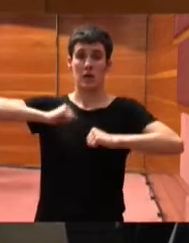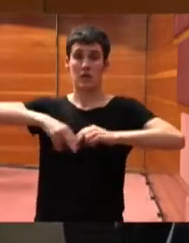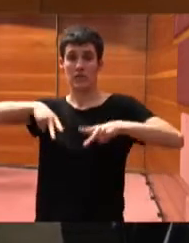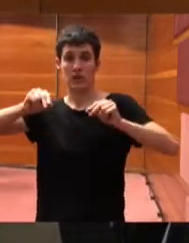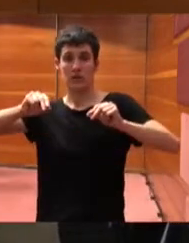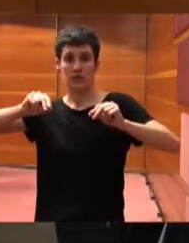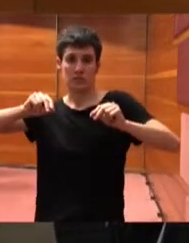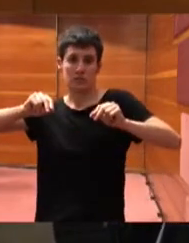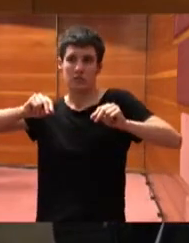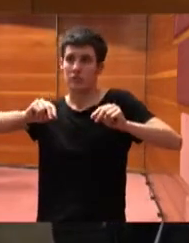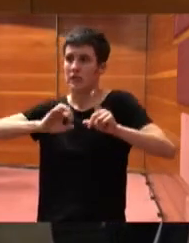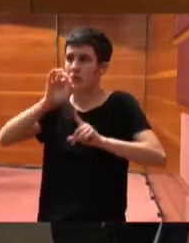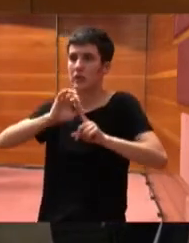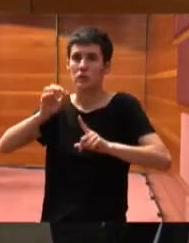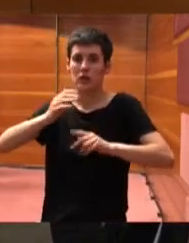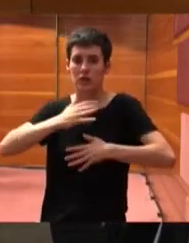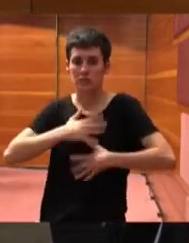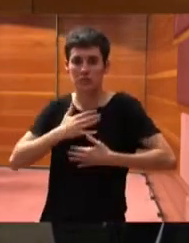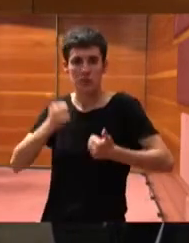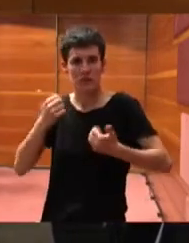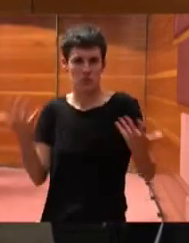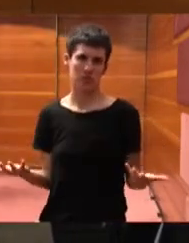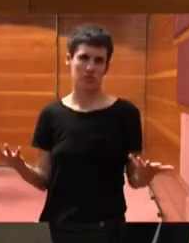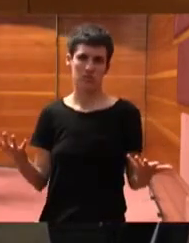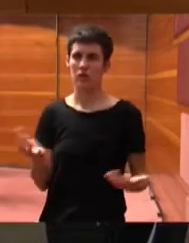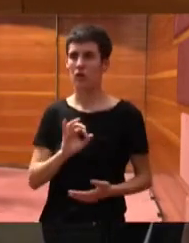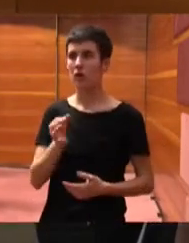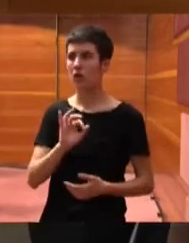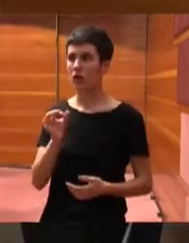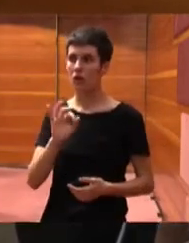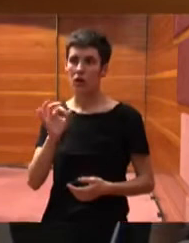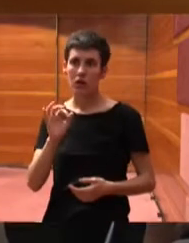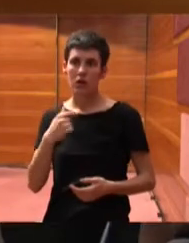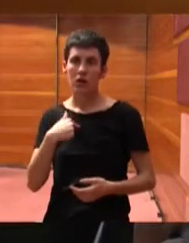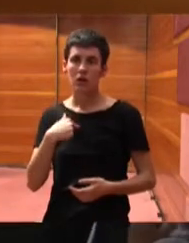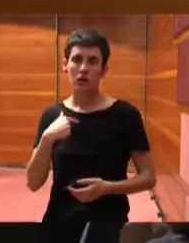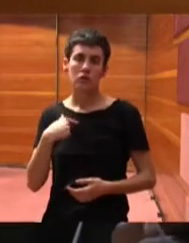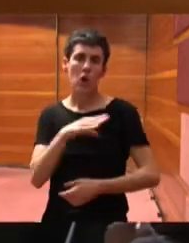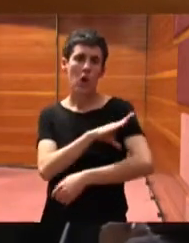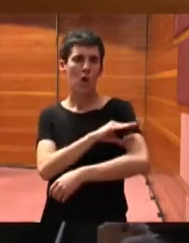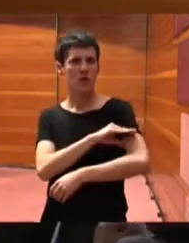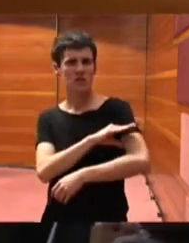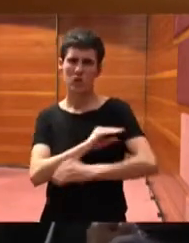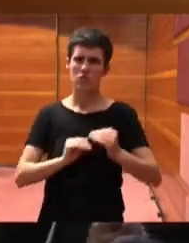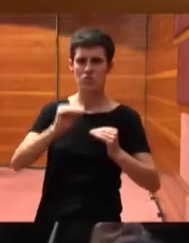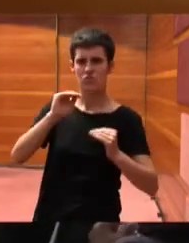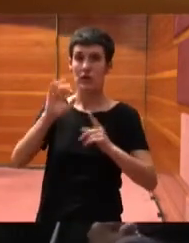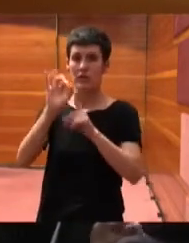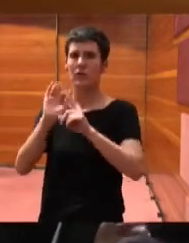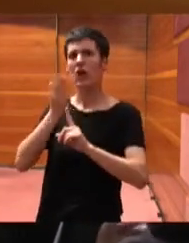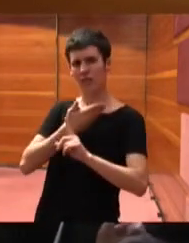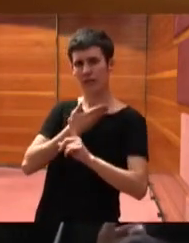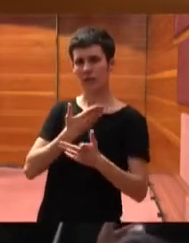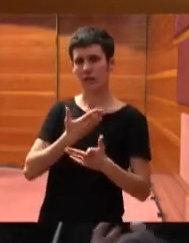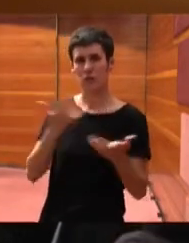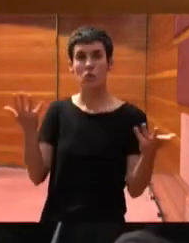¿cuál es la temperatura que necesito tener? O si he tenido el colesterol muy no sé qué y afecta a la temperatura, ¿cuál